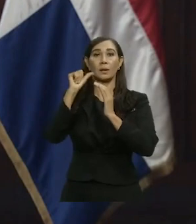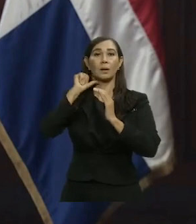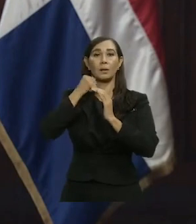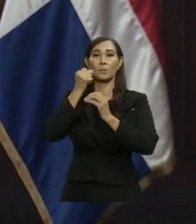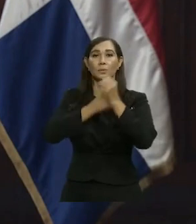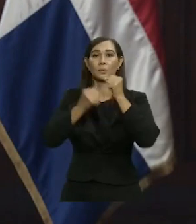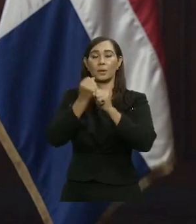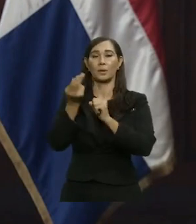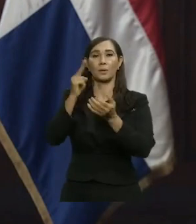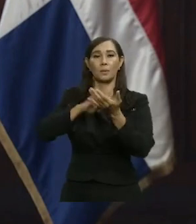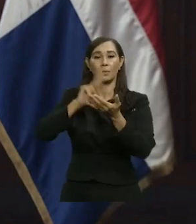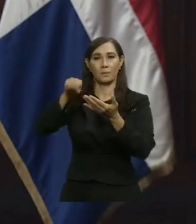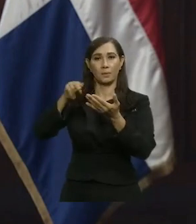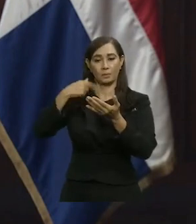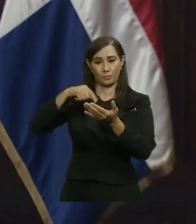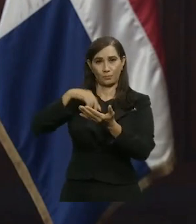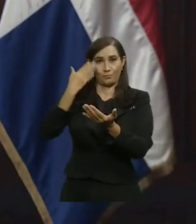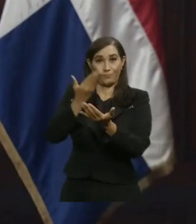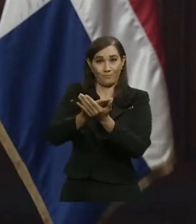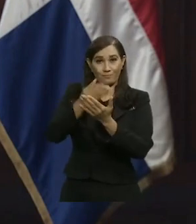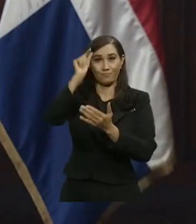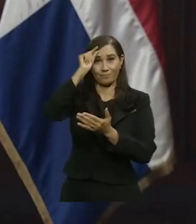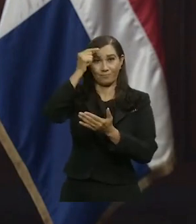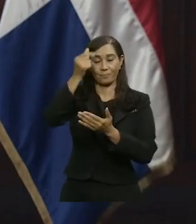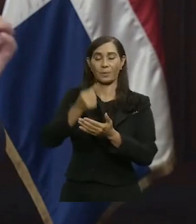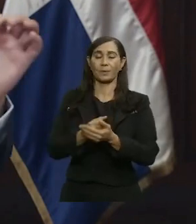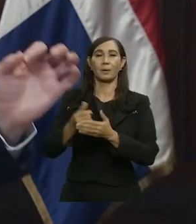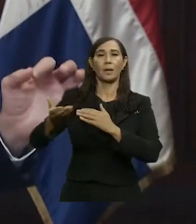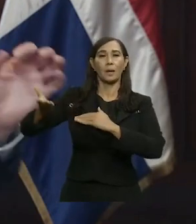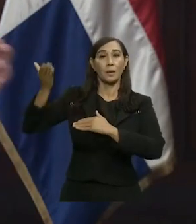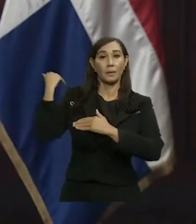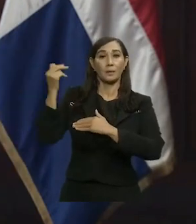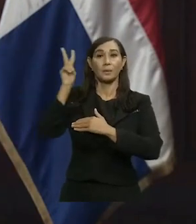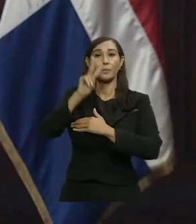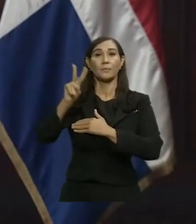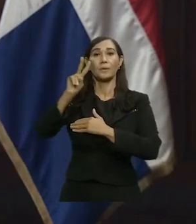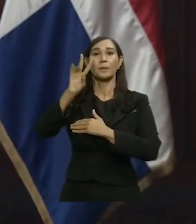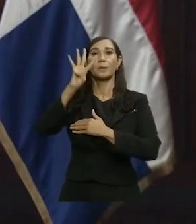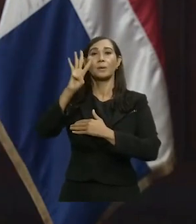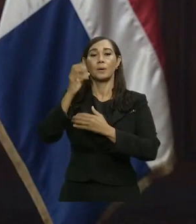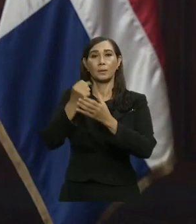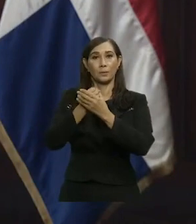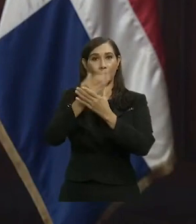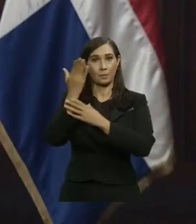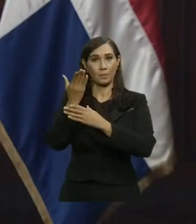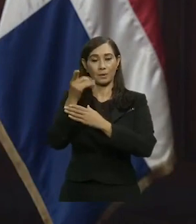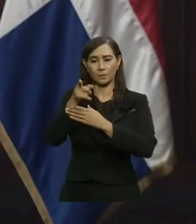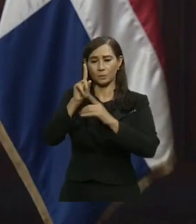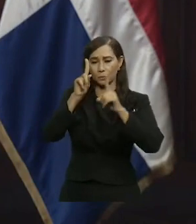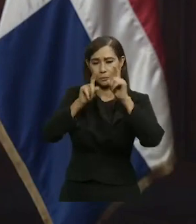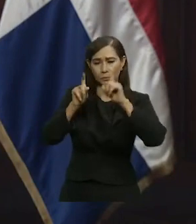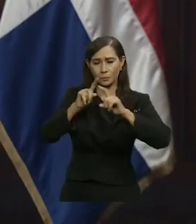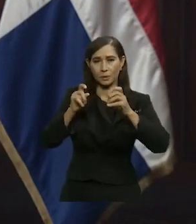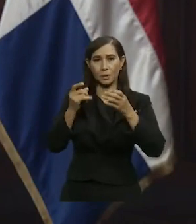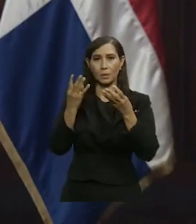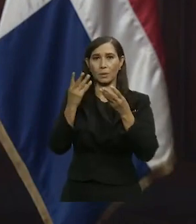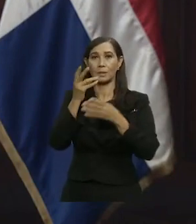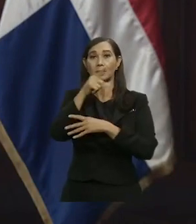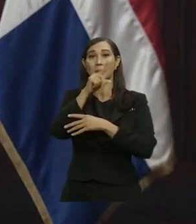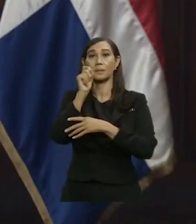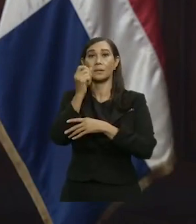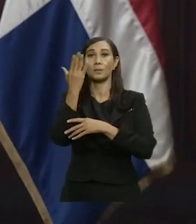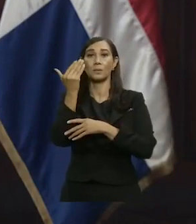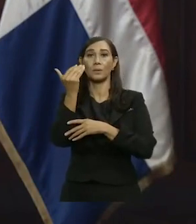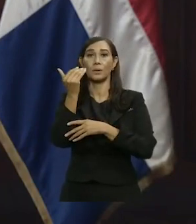decir, al llegar nosotros al gobierno. El pasado viernes 4 de marzo, Cuando hicimos estos cálculos, estaba en